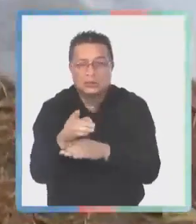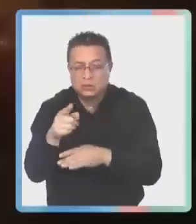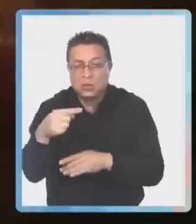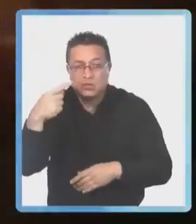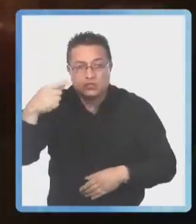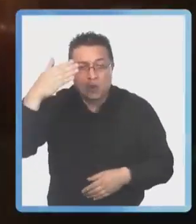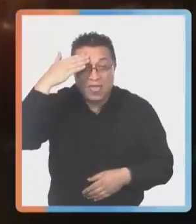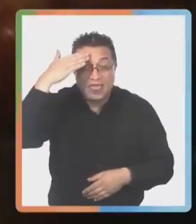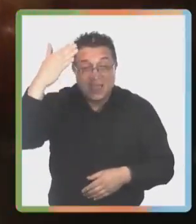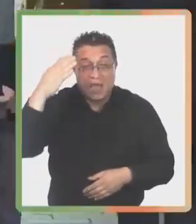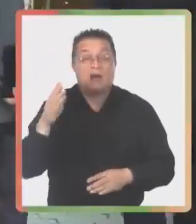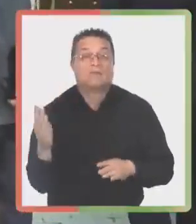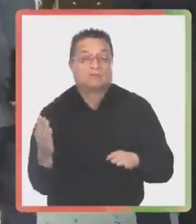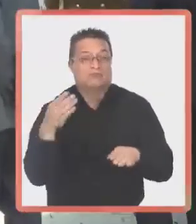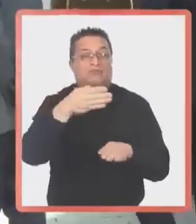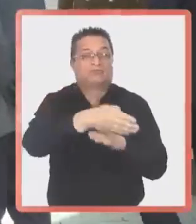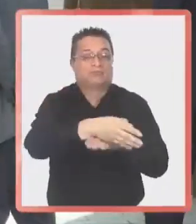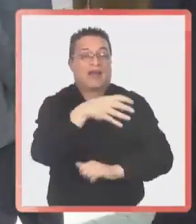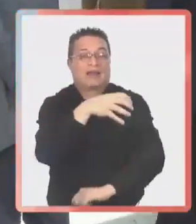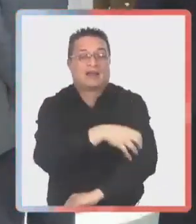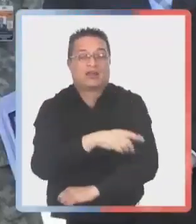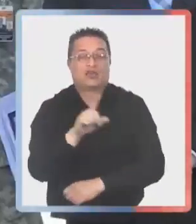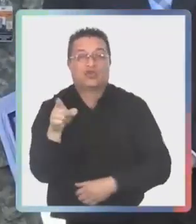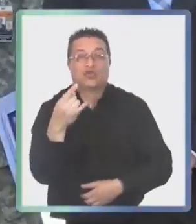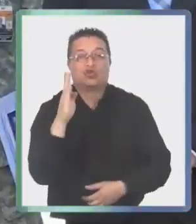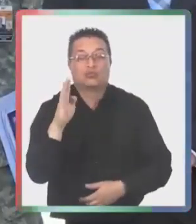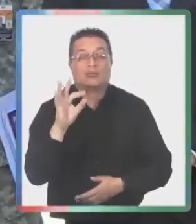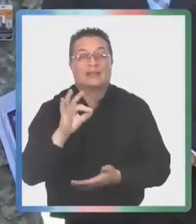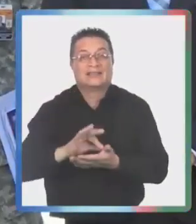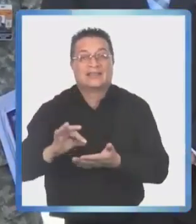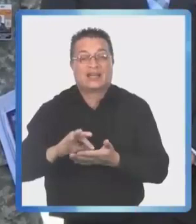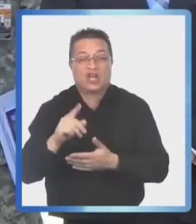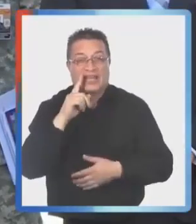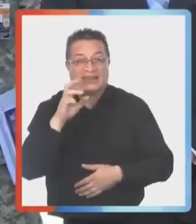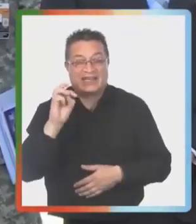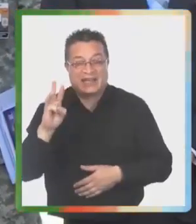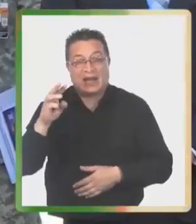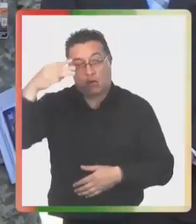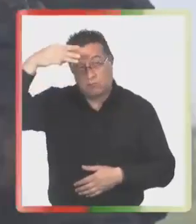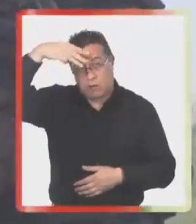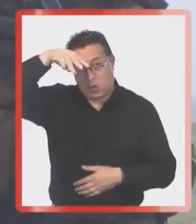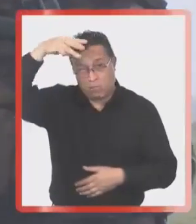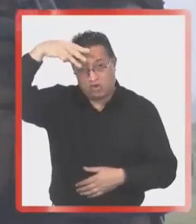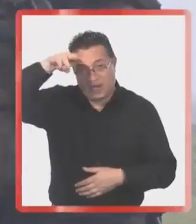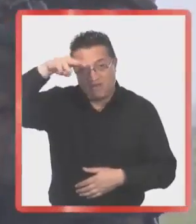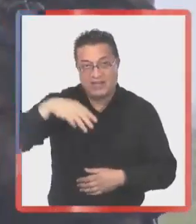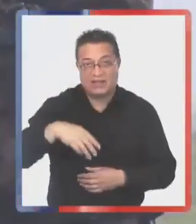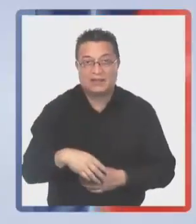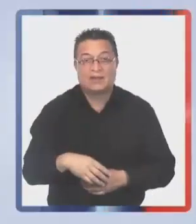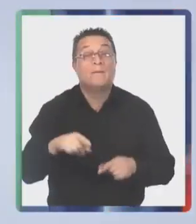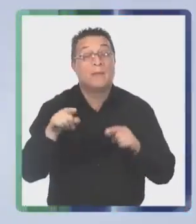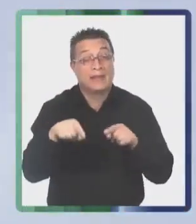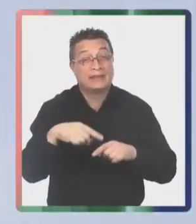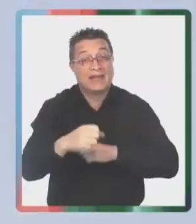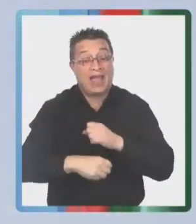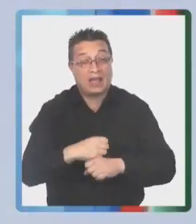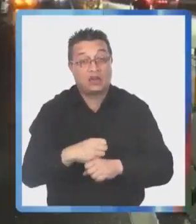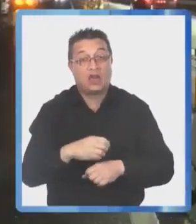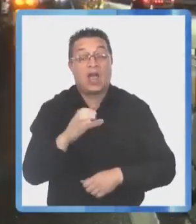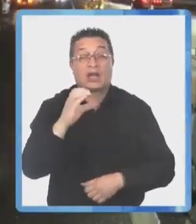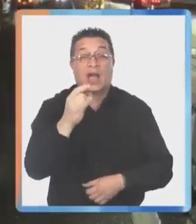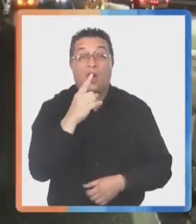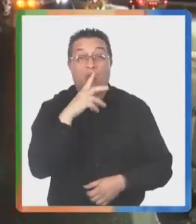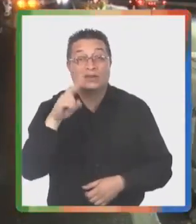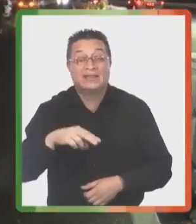implementación, en los próximos días se trasladará a la región el subsecretario del Ministerio del Interior, Manuel Monsalve. Este año, en